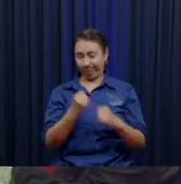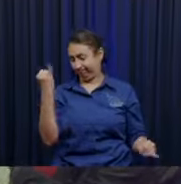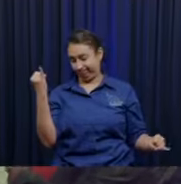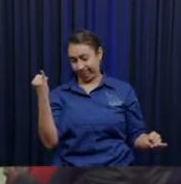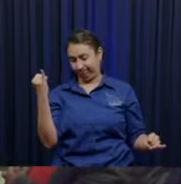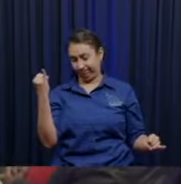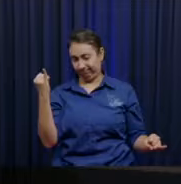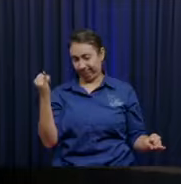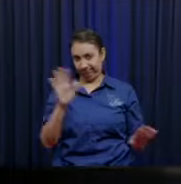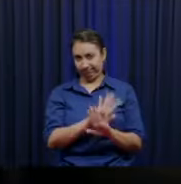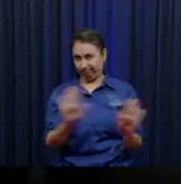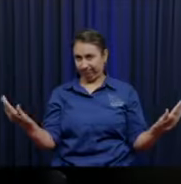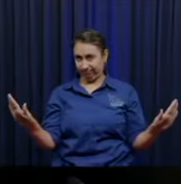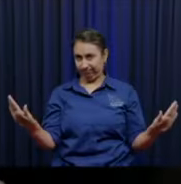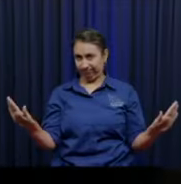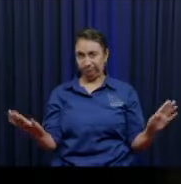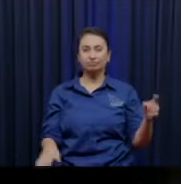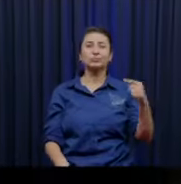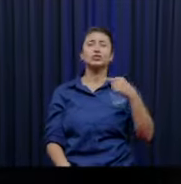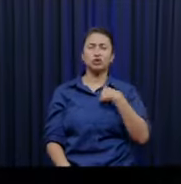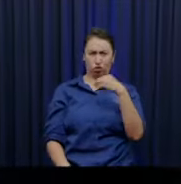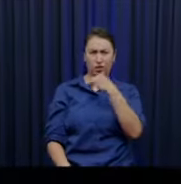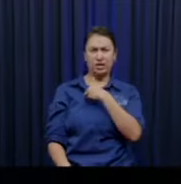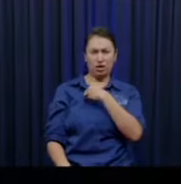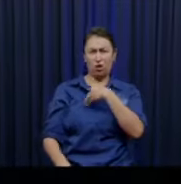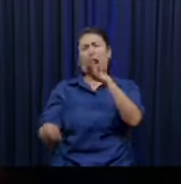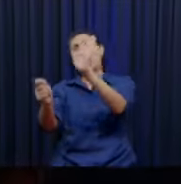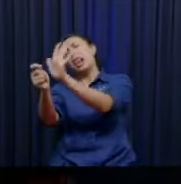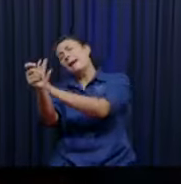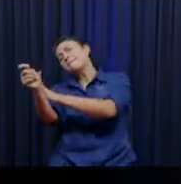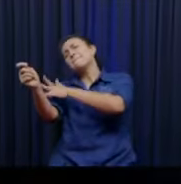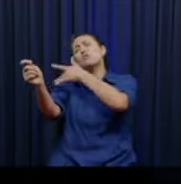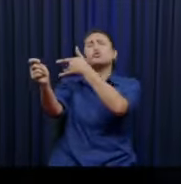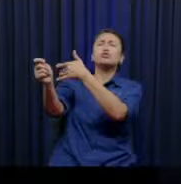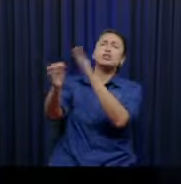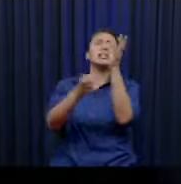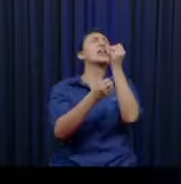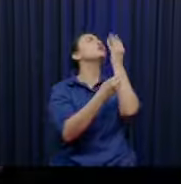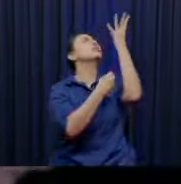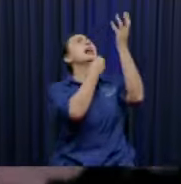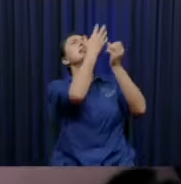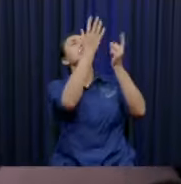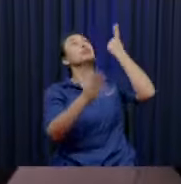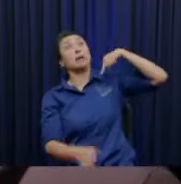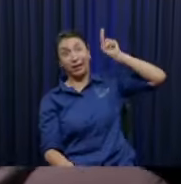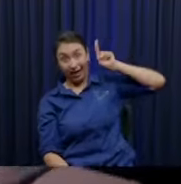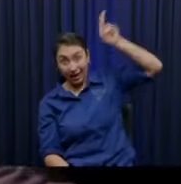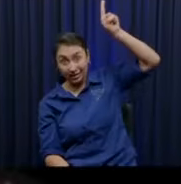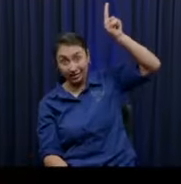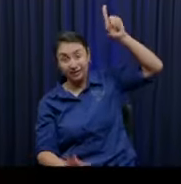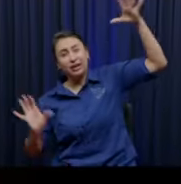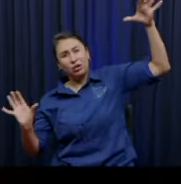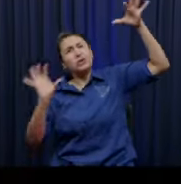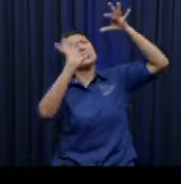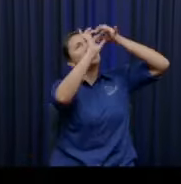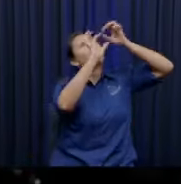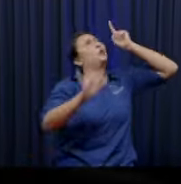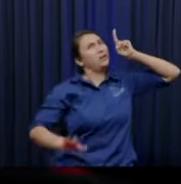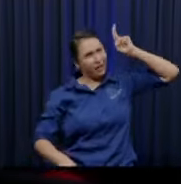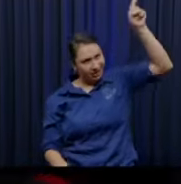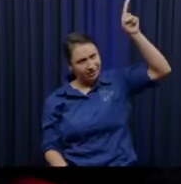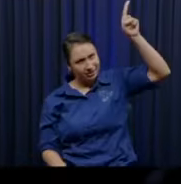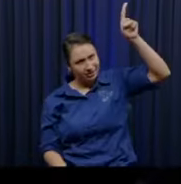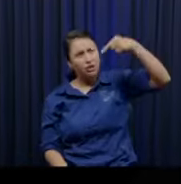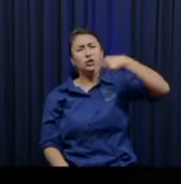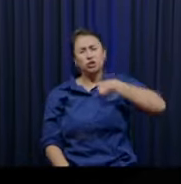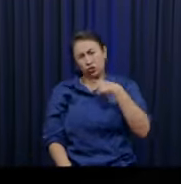Yo quiero la música del cielo. Yo anhelo que